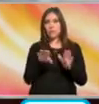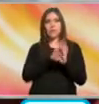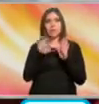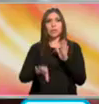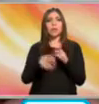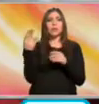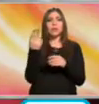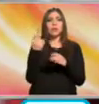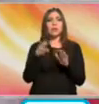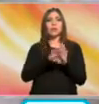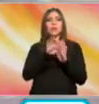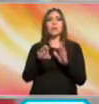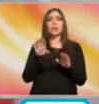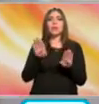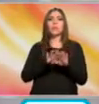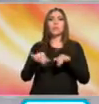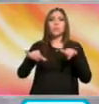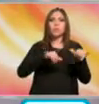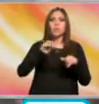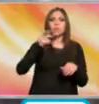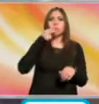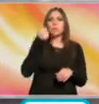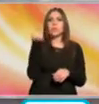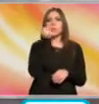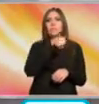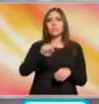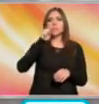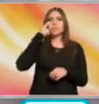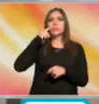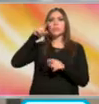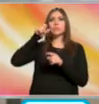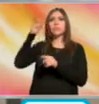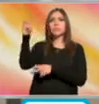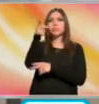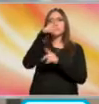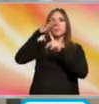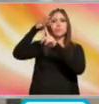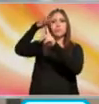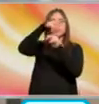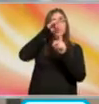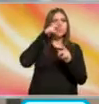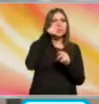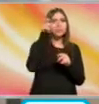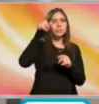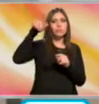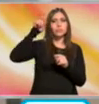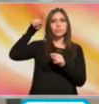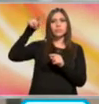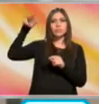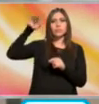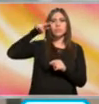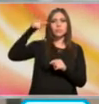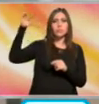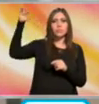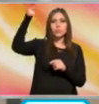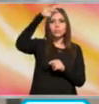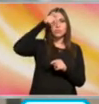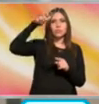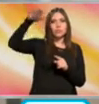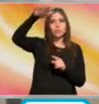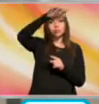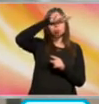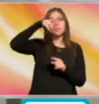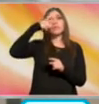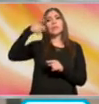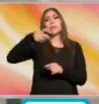pues un topógrafo, ¿no? o un experto en dron que hace todas estas cartografías, ¿no? Entonces, este voluntariado social es algo